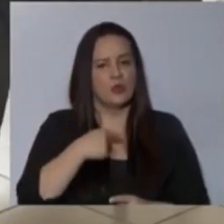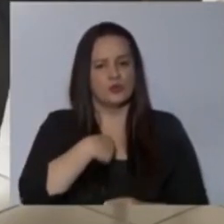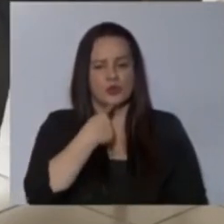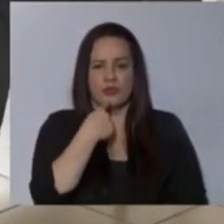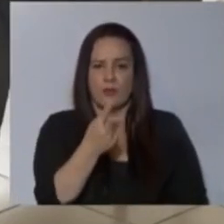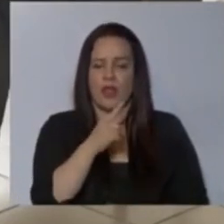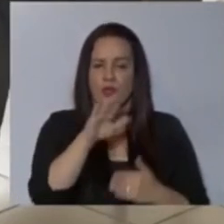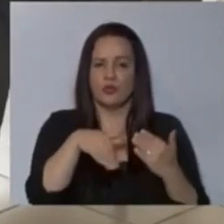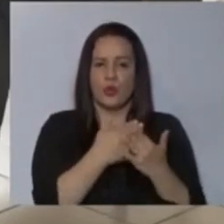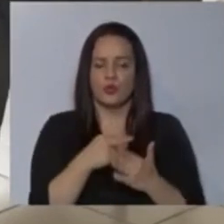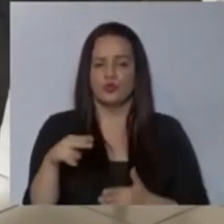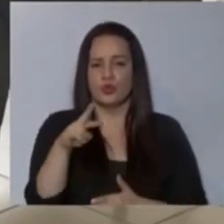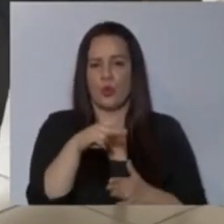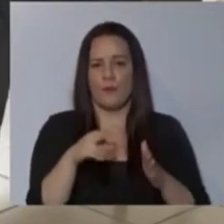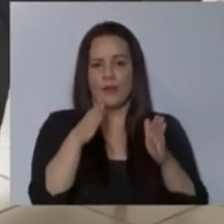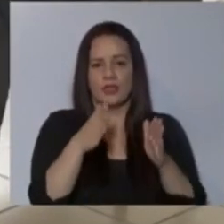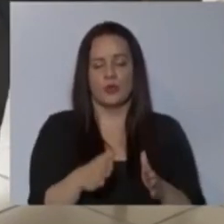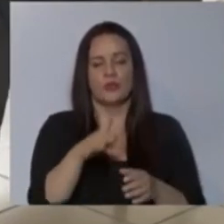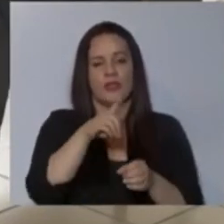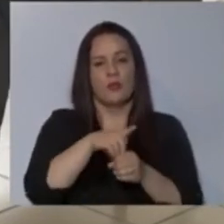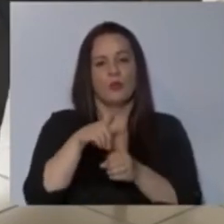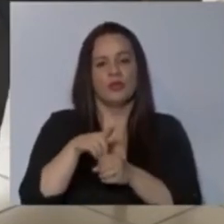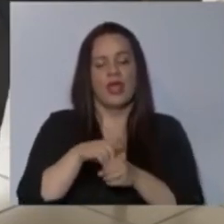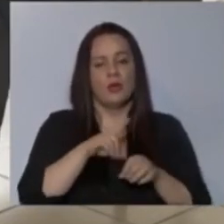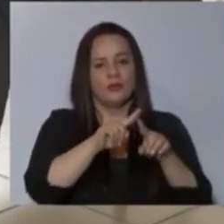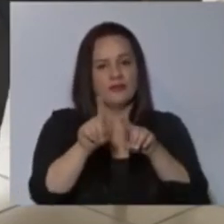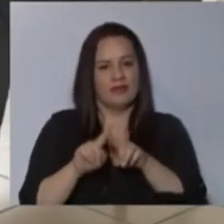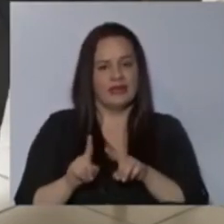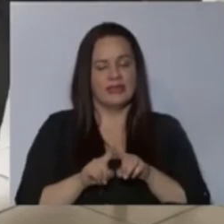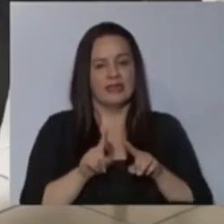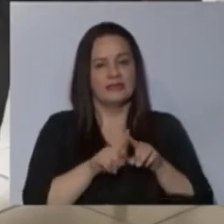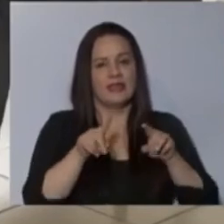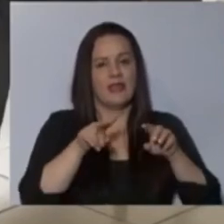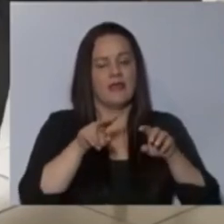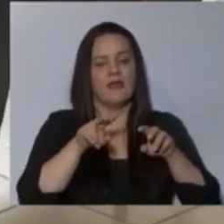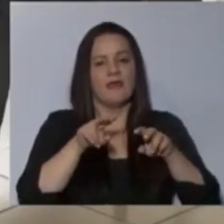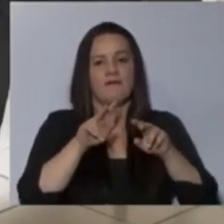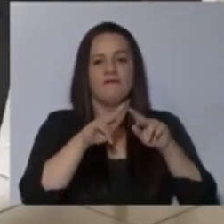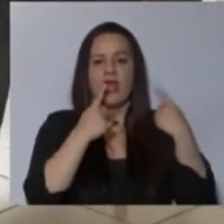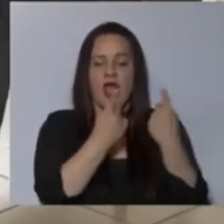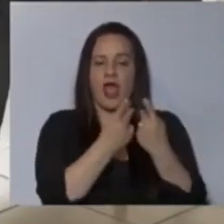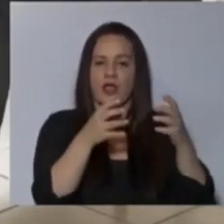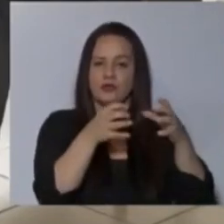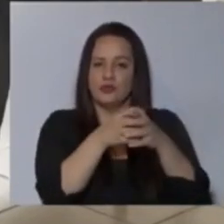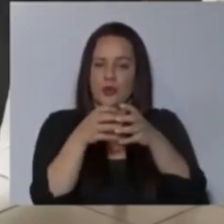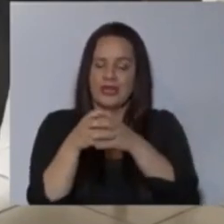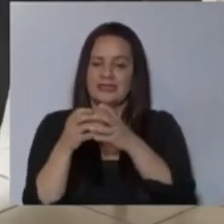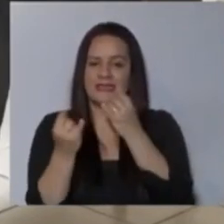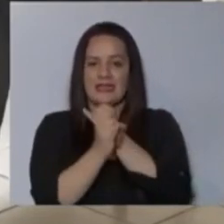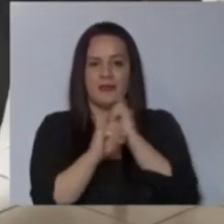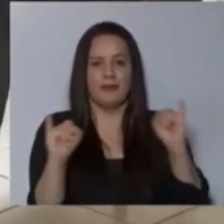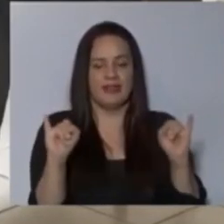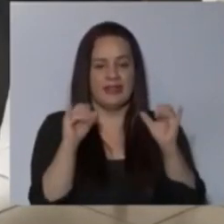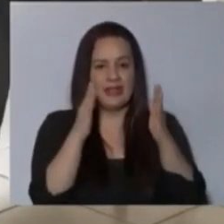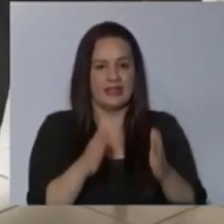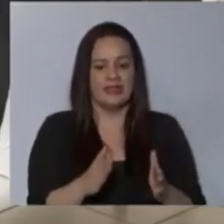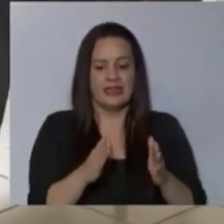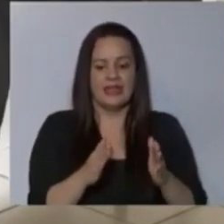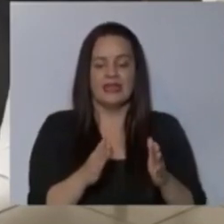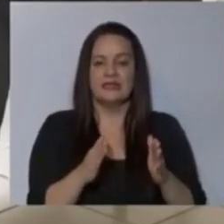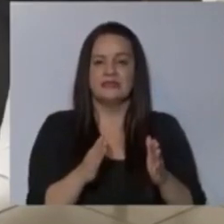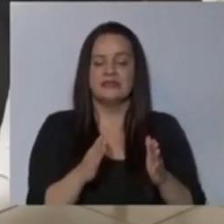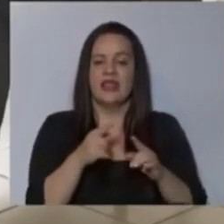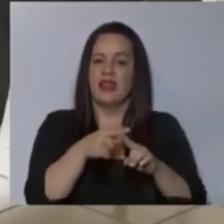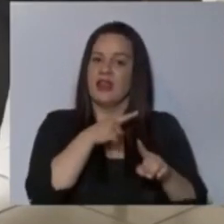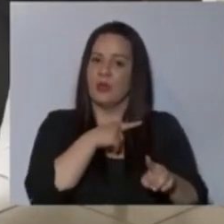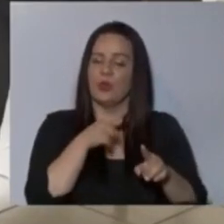los compañeros diputados de las diferentes fracciones, los independientes, que lejos de tomar